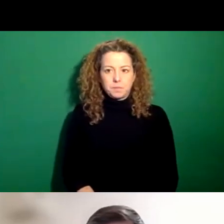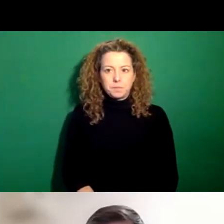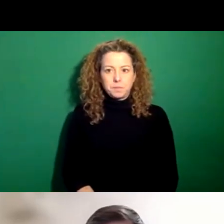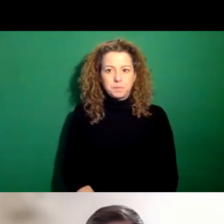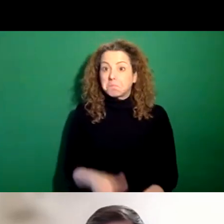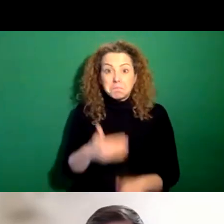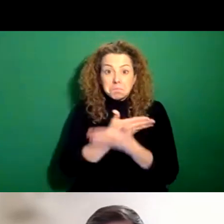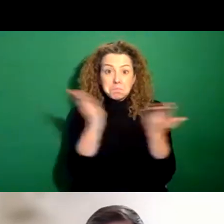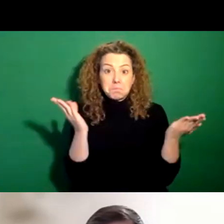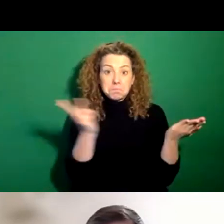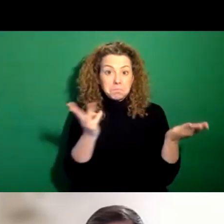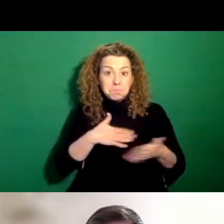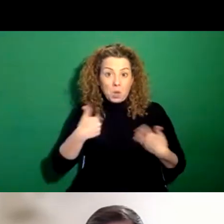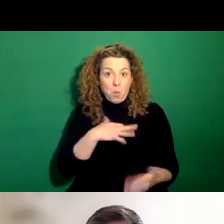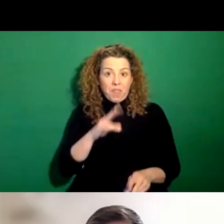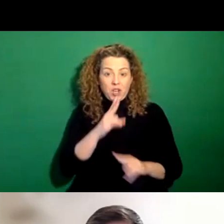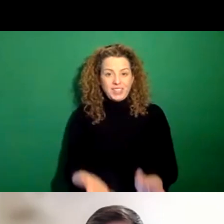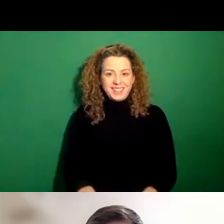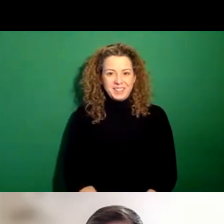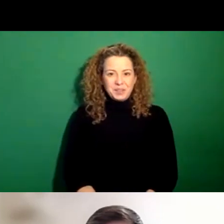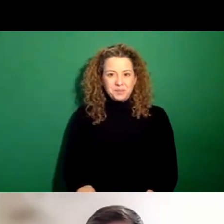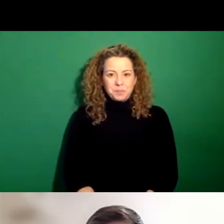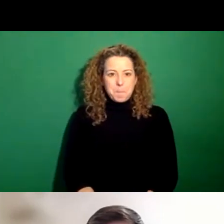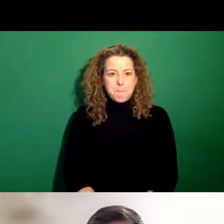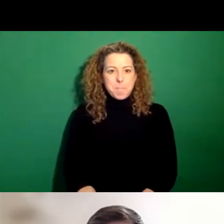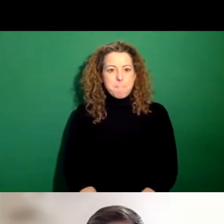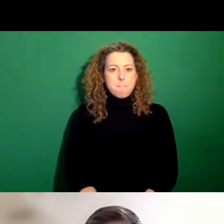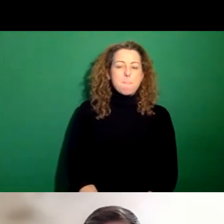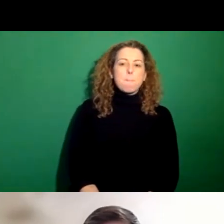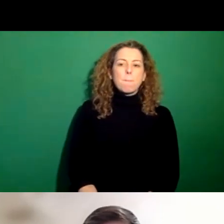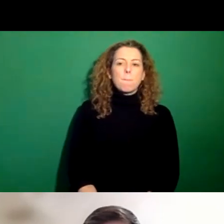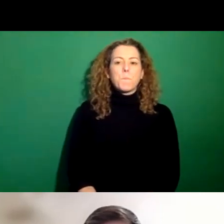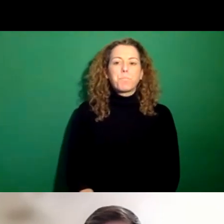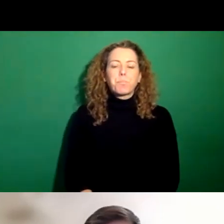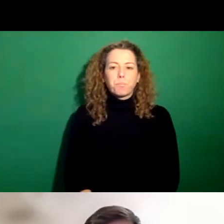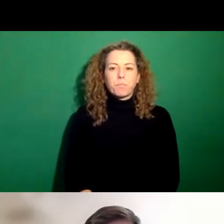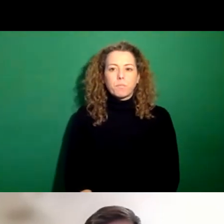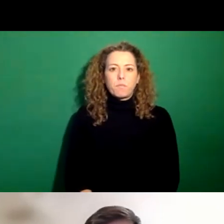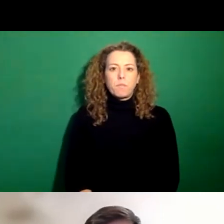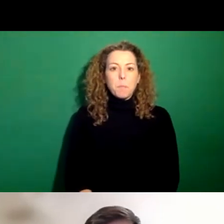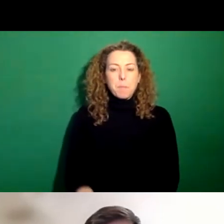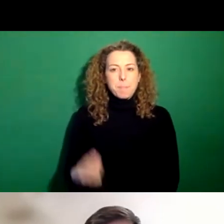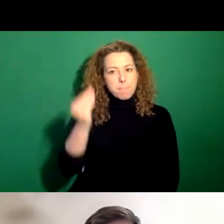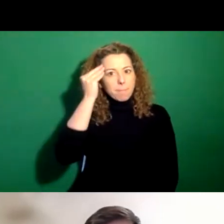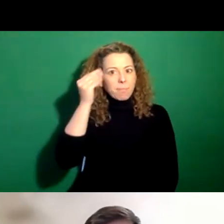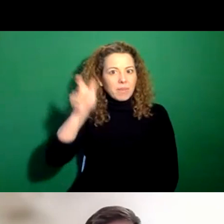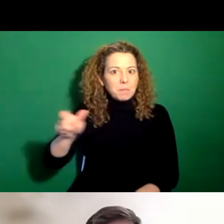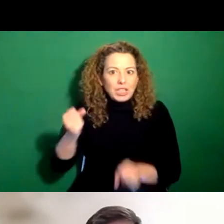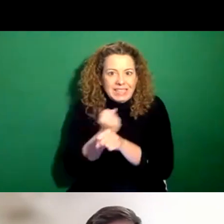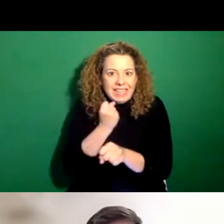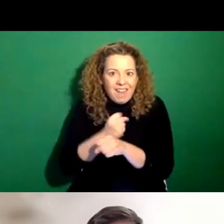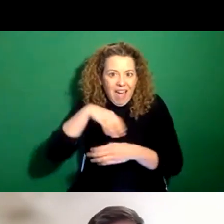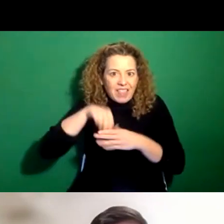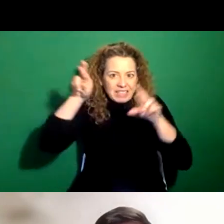El que pueda contestarme. Sí, Claro, entiendo que son personas que están trabajando en